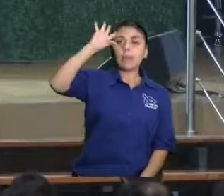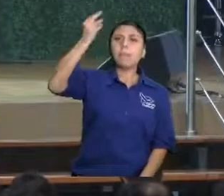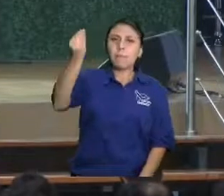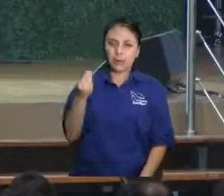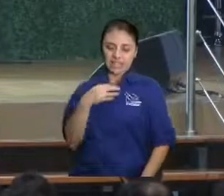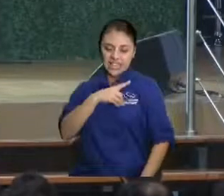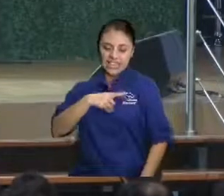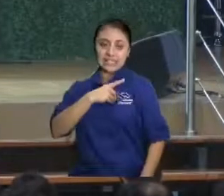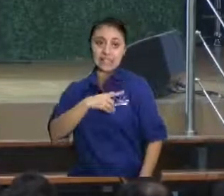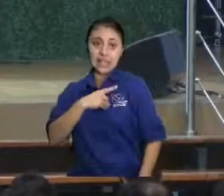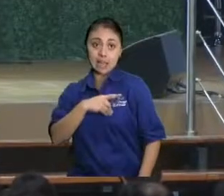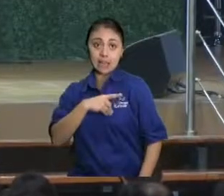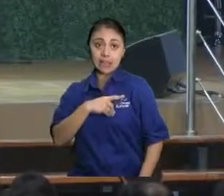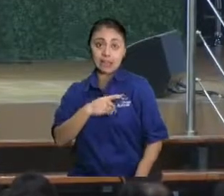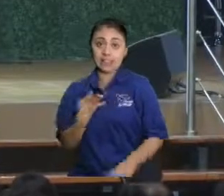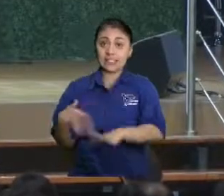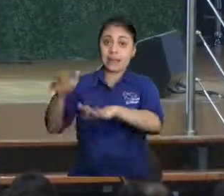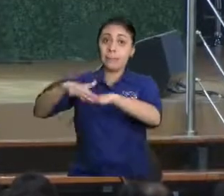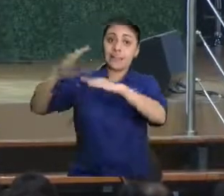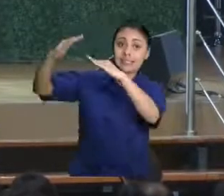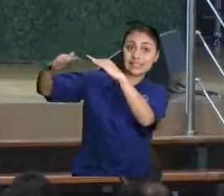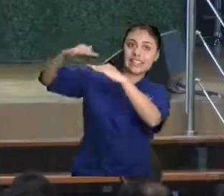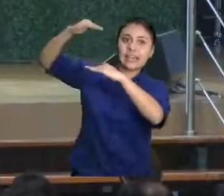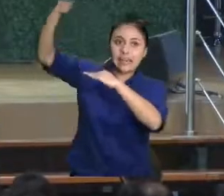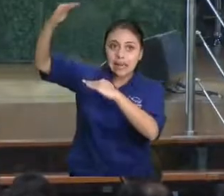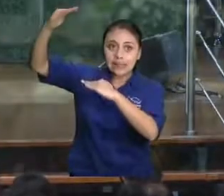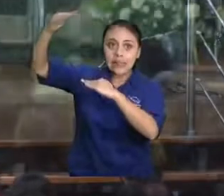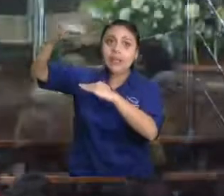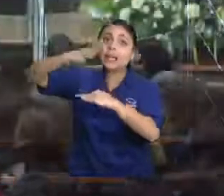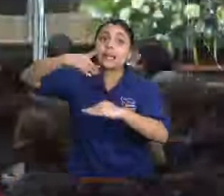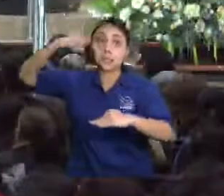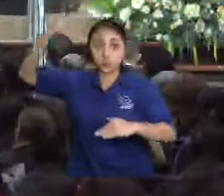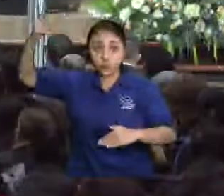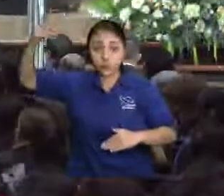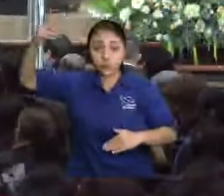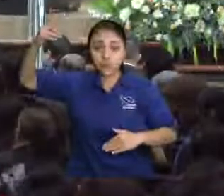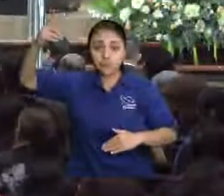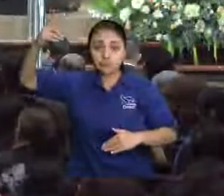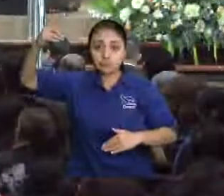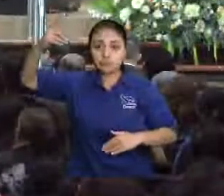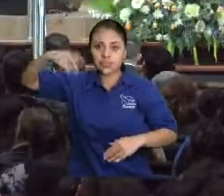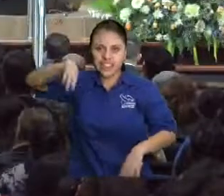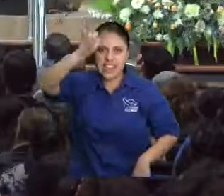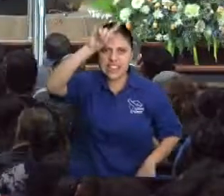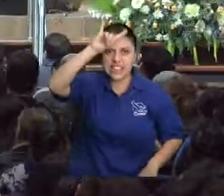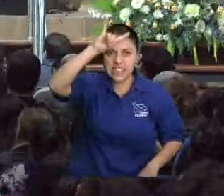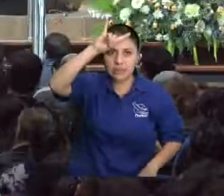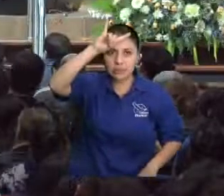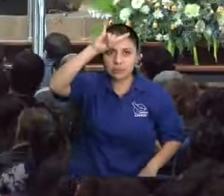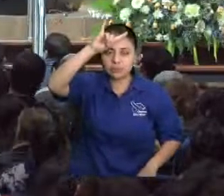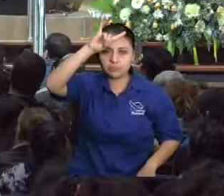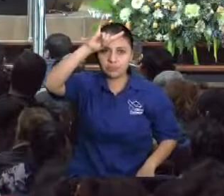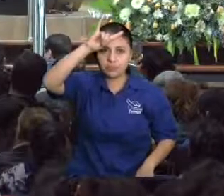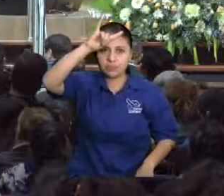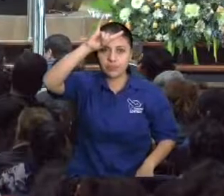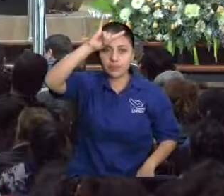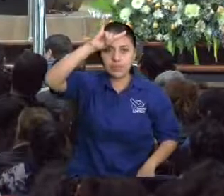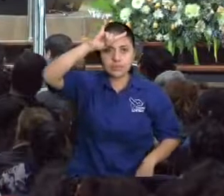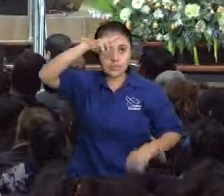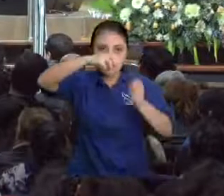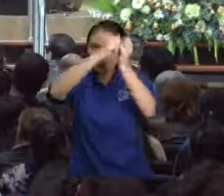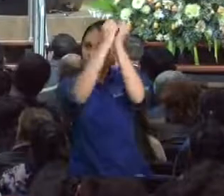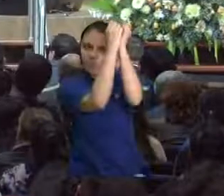de la multitud de tu comercio, era próspero, llenaste tu corazón de iniquidad. Y por lo